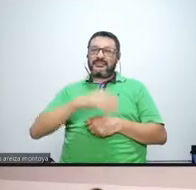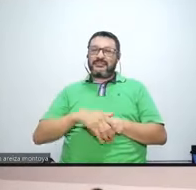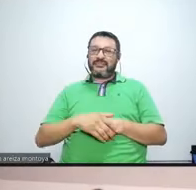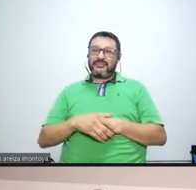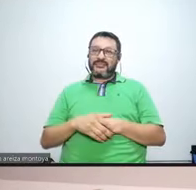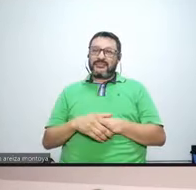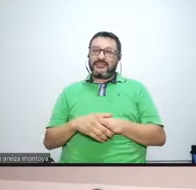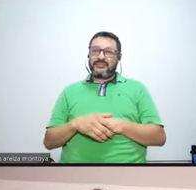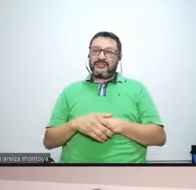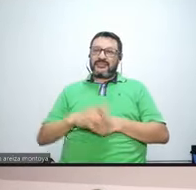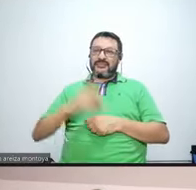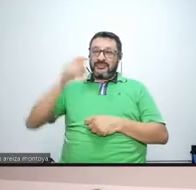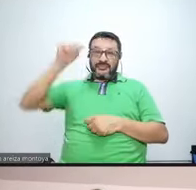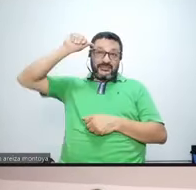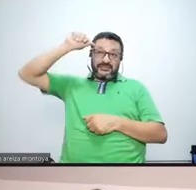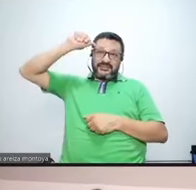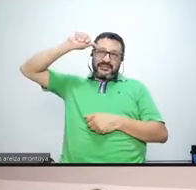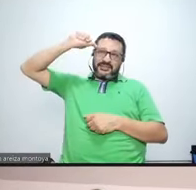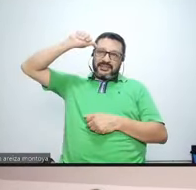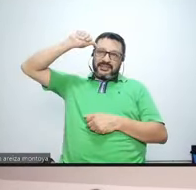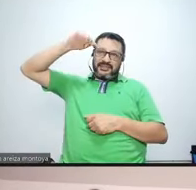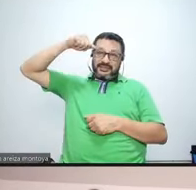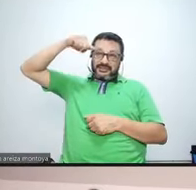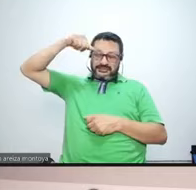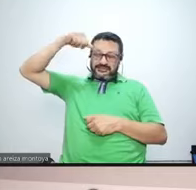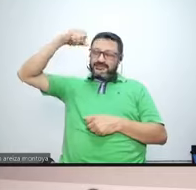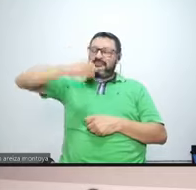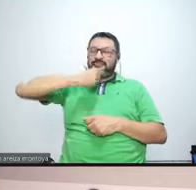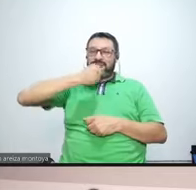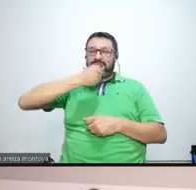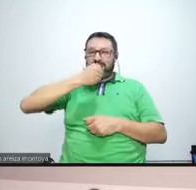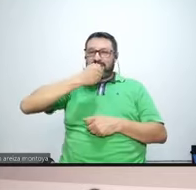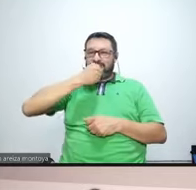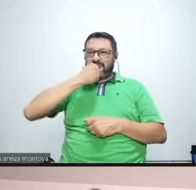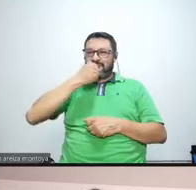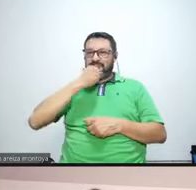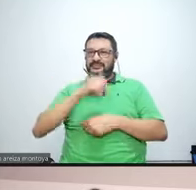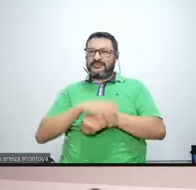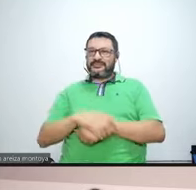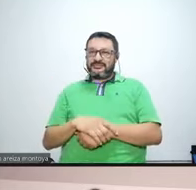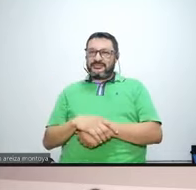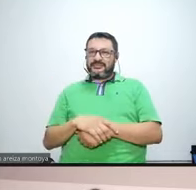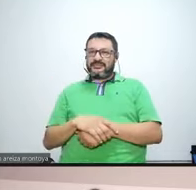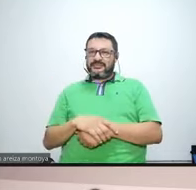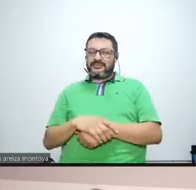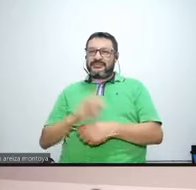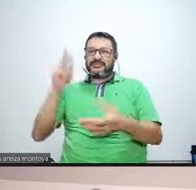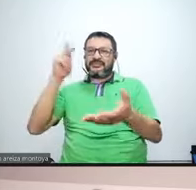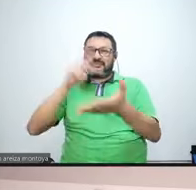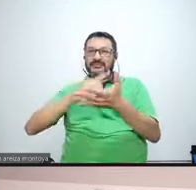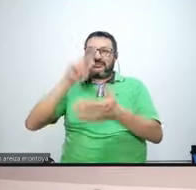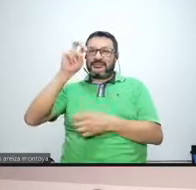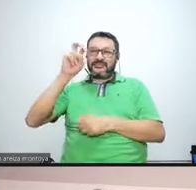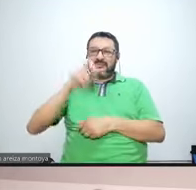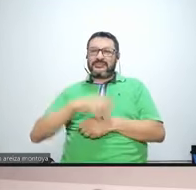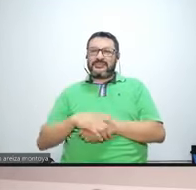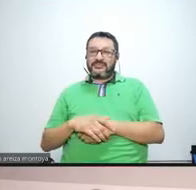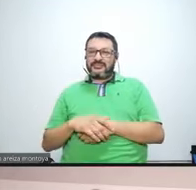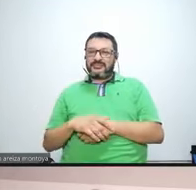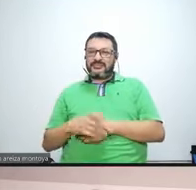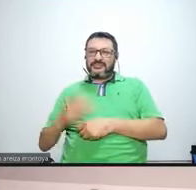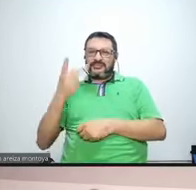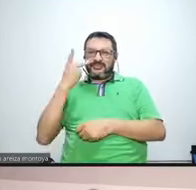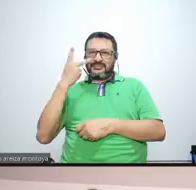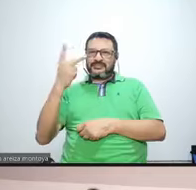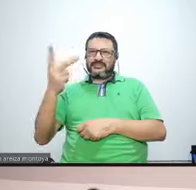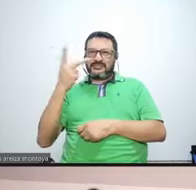memoria como periodista, empecé por allá en el 2007, yo ya te veía. Entonces uno